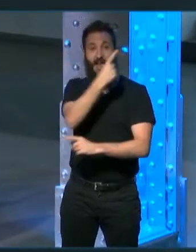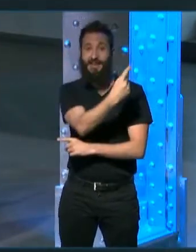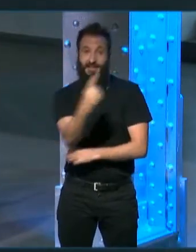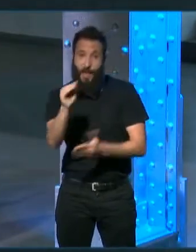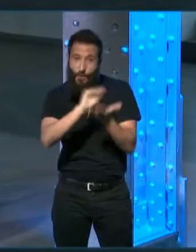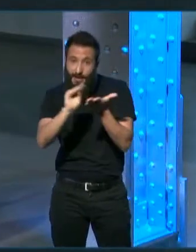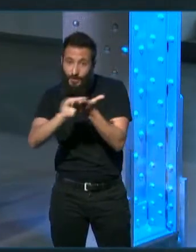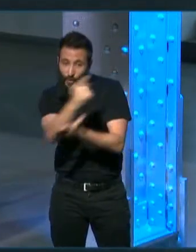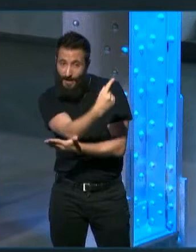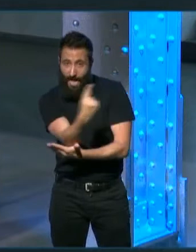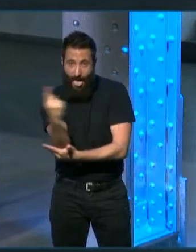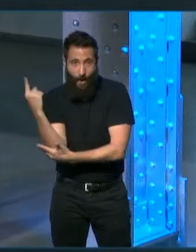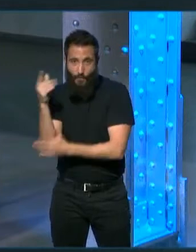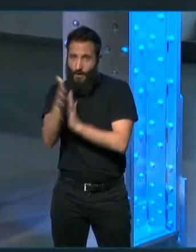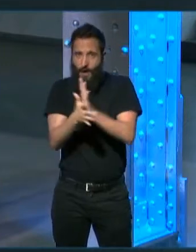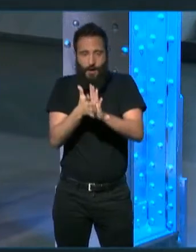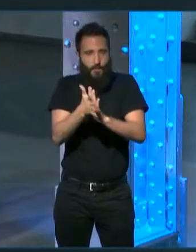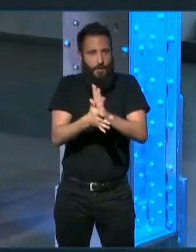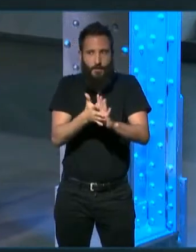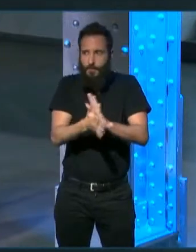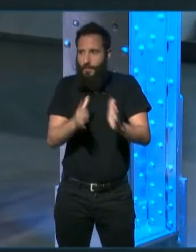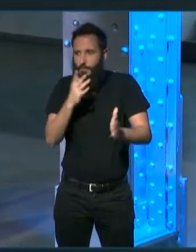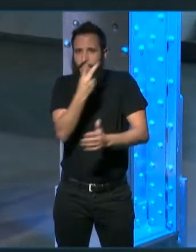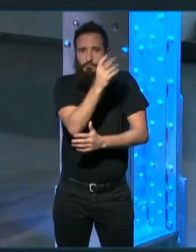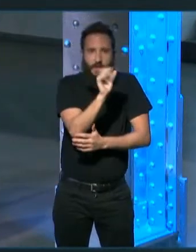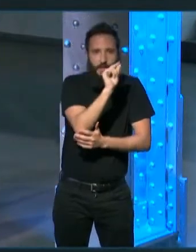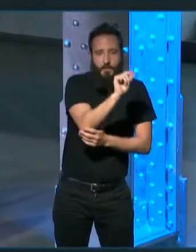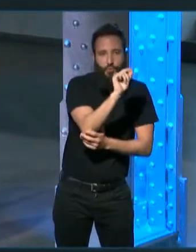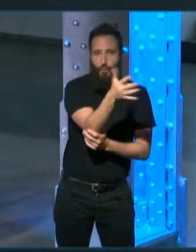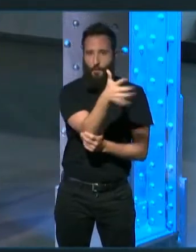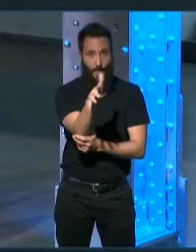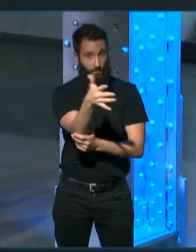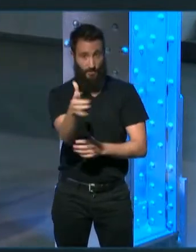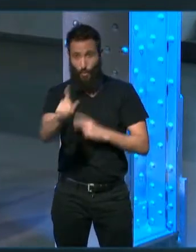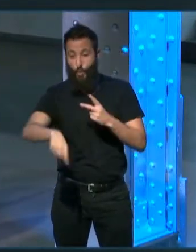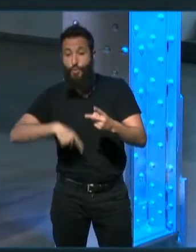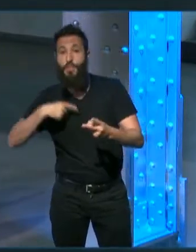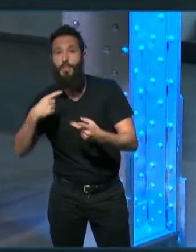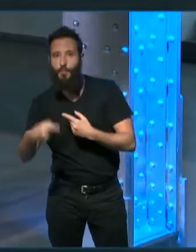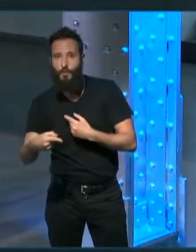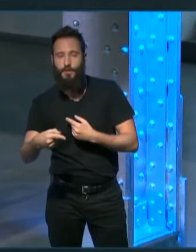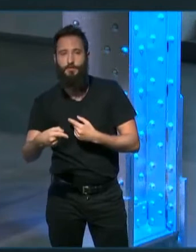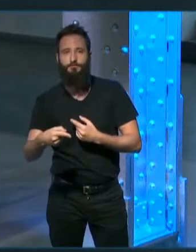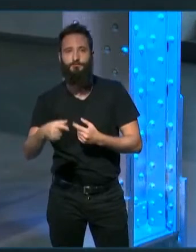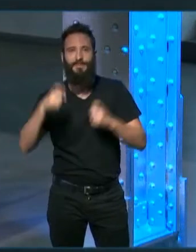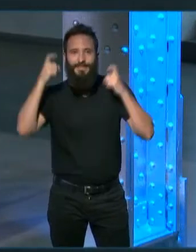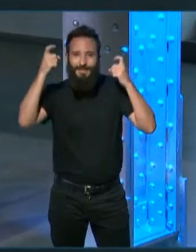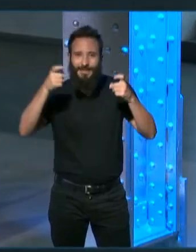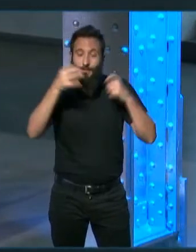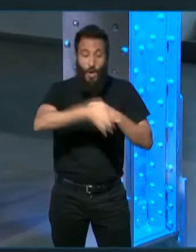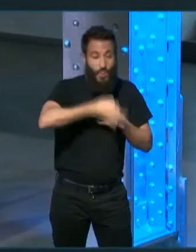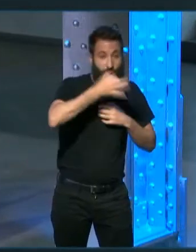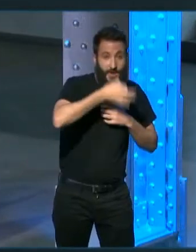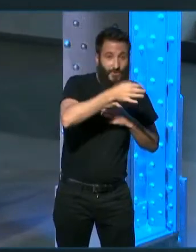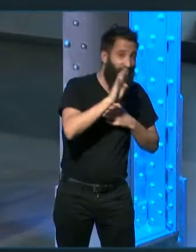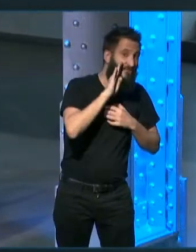en realidad hablaba pues igual unos 20 minutos de media y después intentábamos montar ese discurso